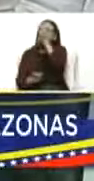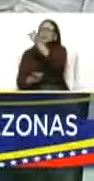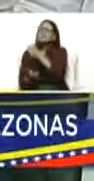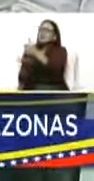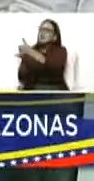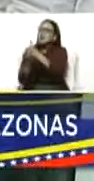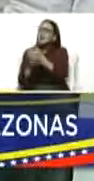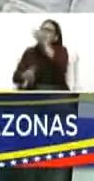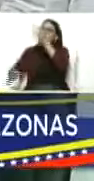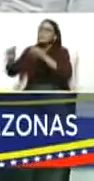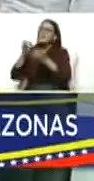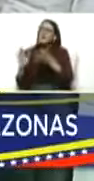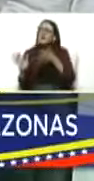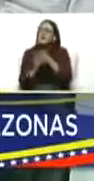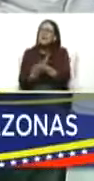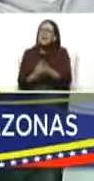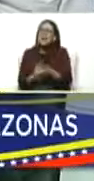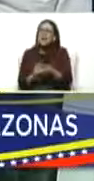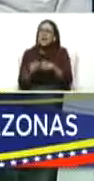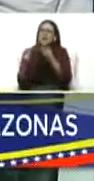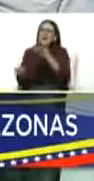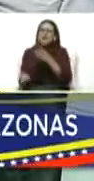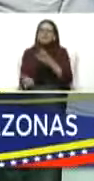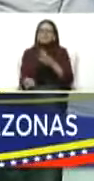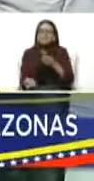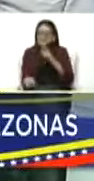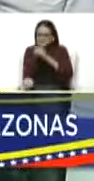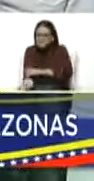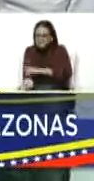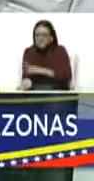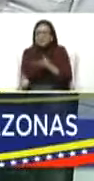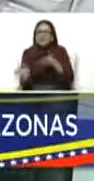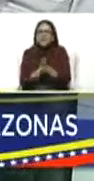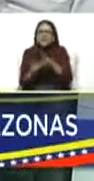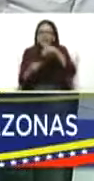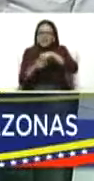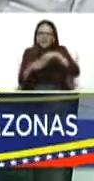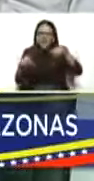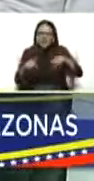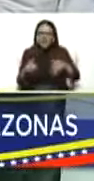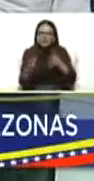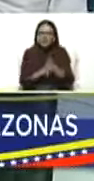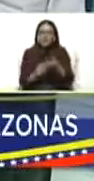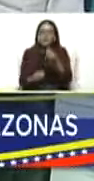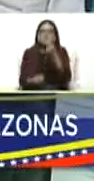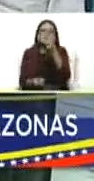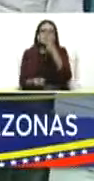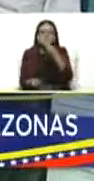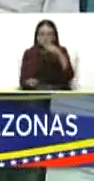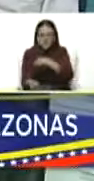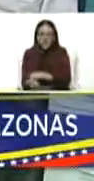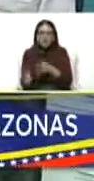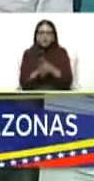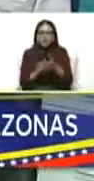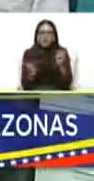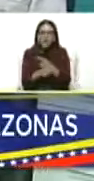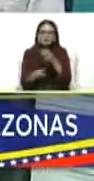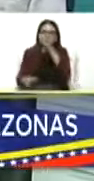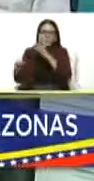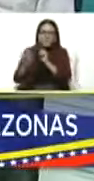te llamas? Delcari Guerrero. Delcari. Coordinadora de la sala oncológica de aquí del estado de Amazonas.